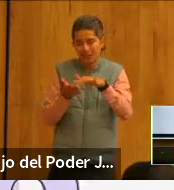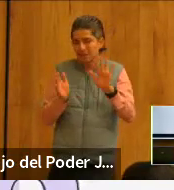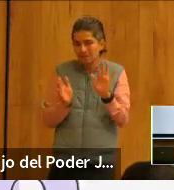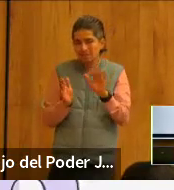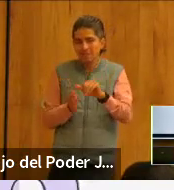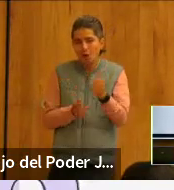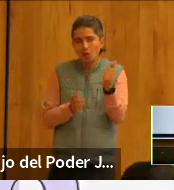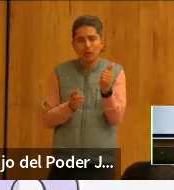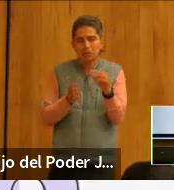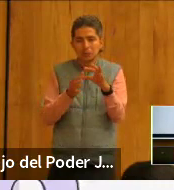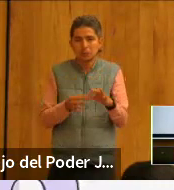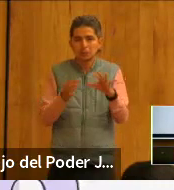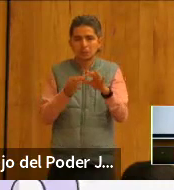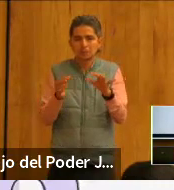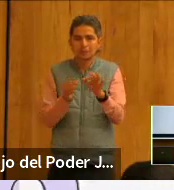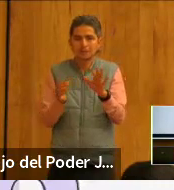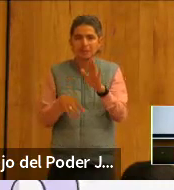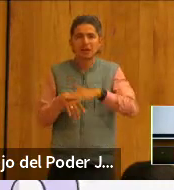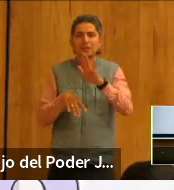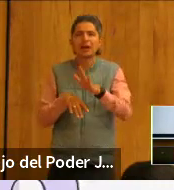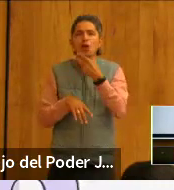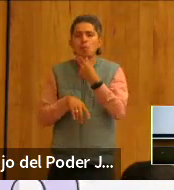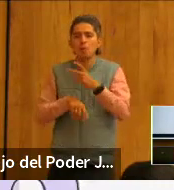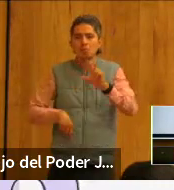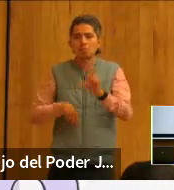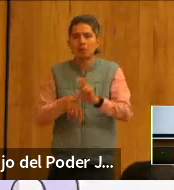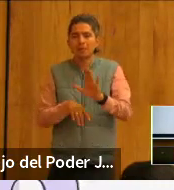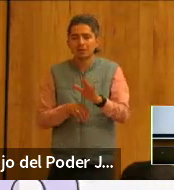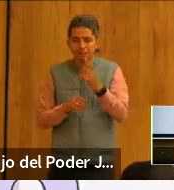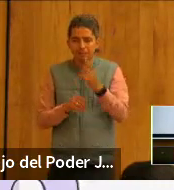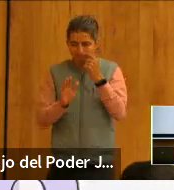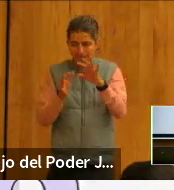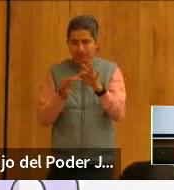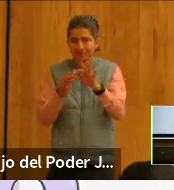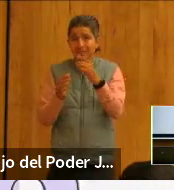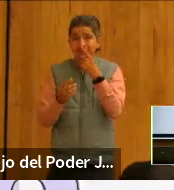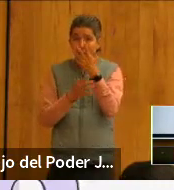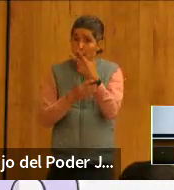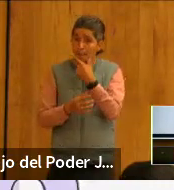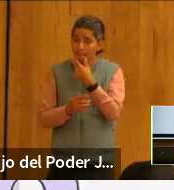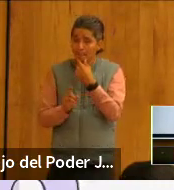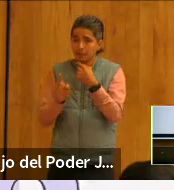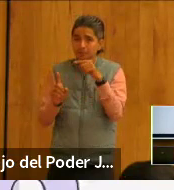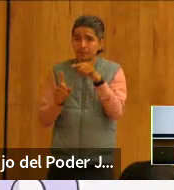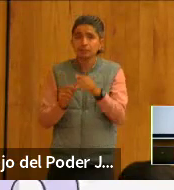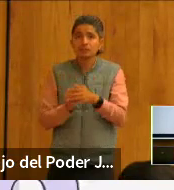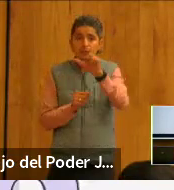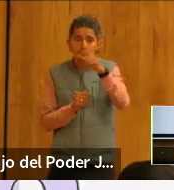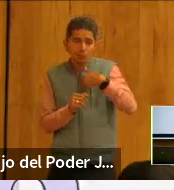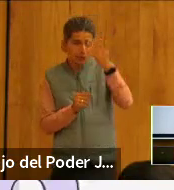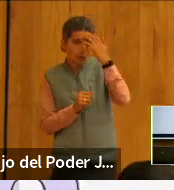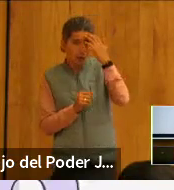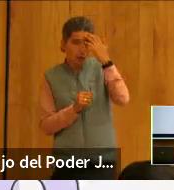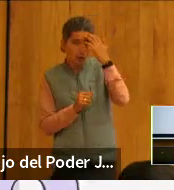leerles alguna otra narrativa que me parece muy machista. dice este hombre. Cuando conocí a mi